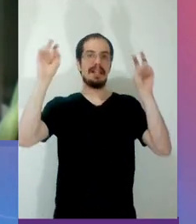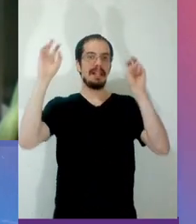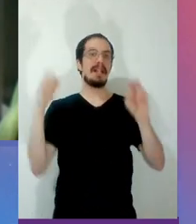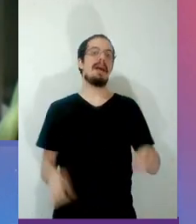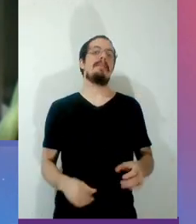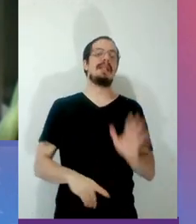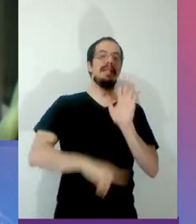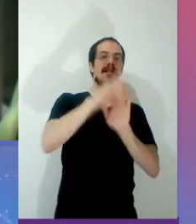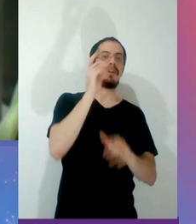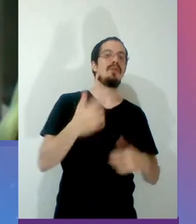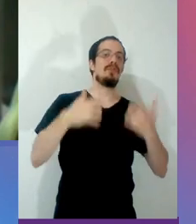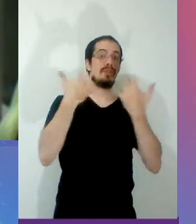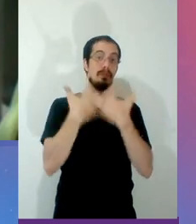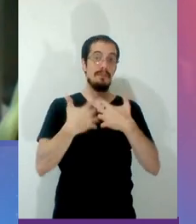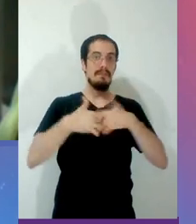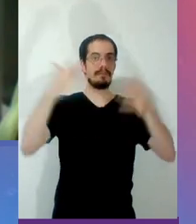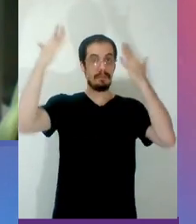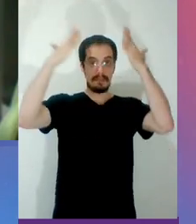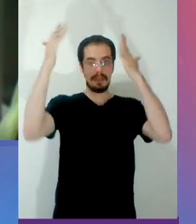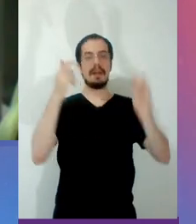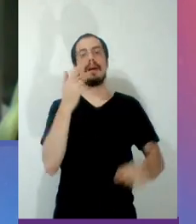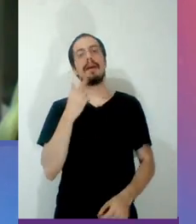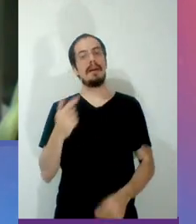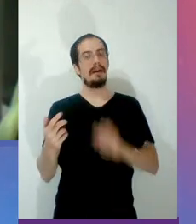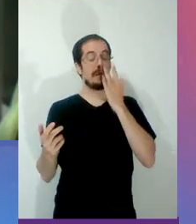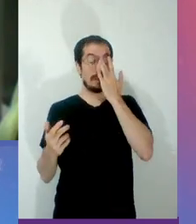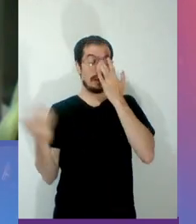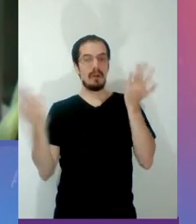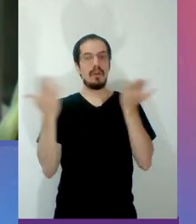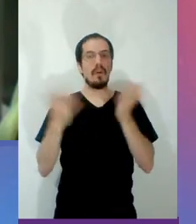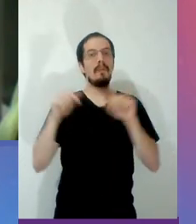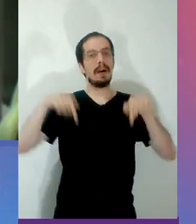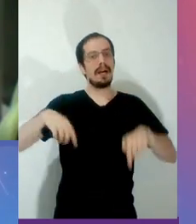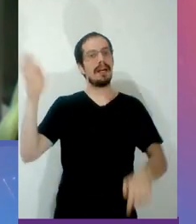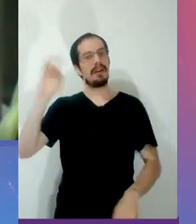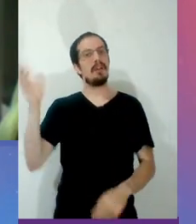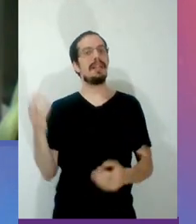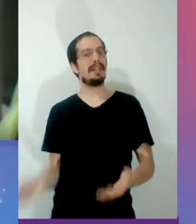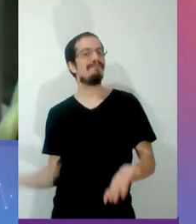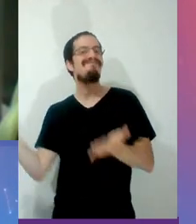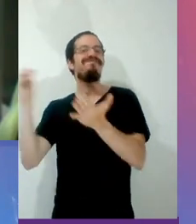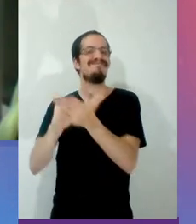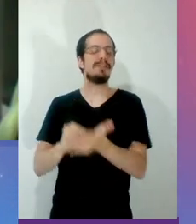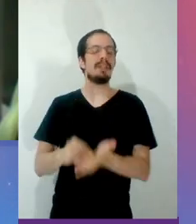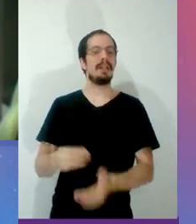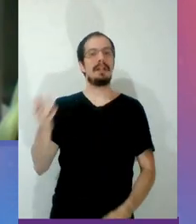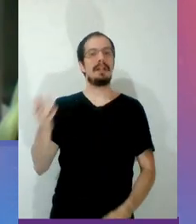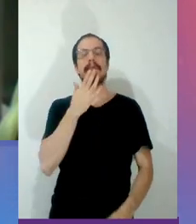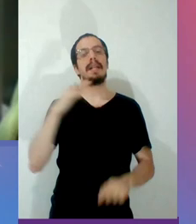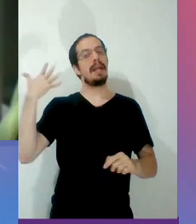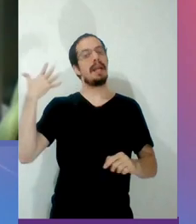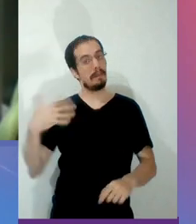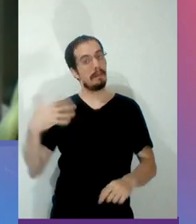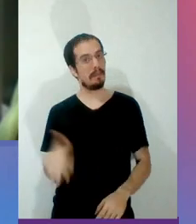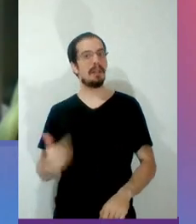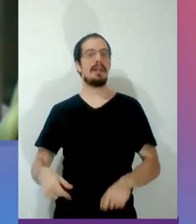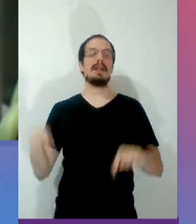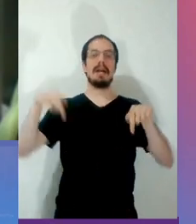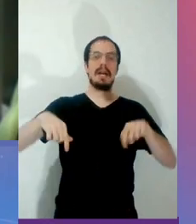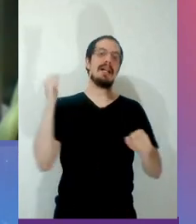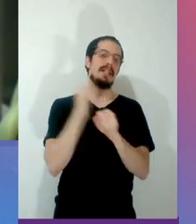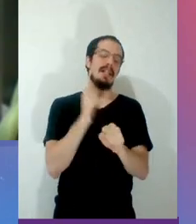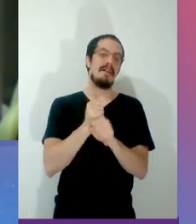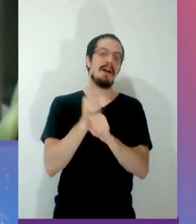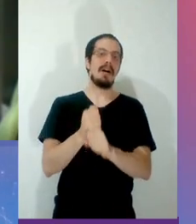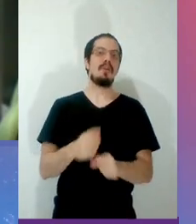una estrategia local que a lo mejor tendríamos que ver. Mantener, por otra parte, el trabajo intersectorial, ¿ya?